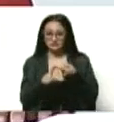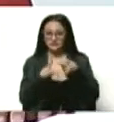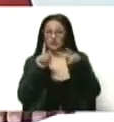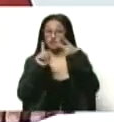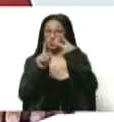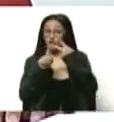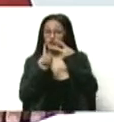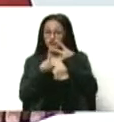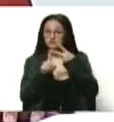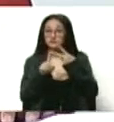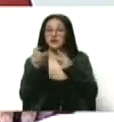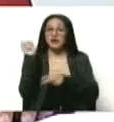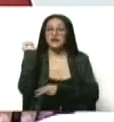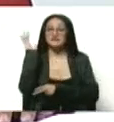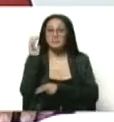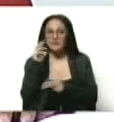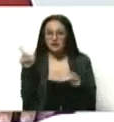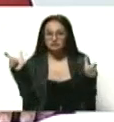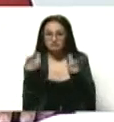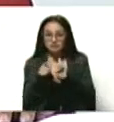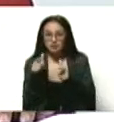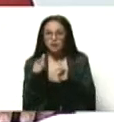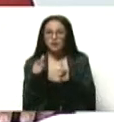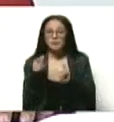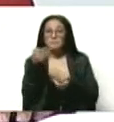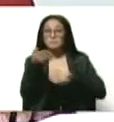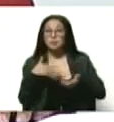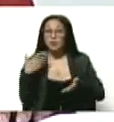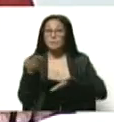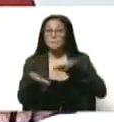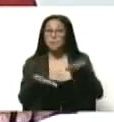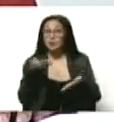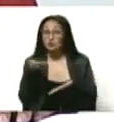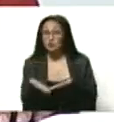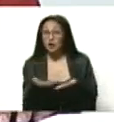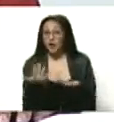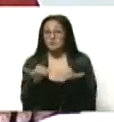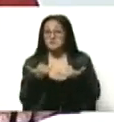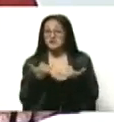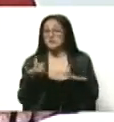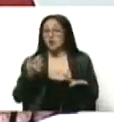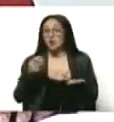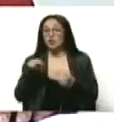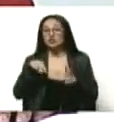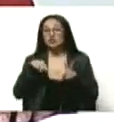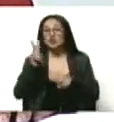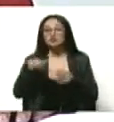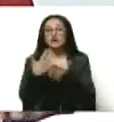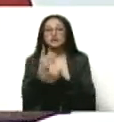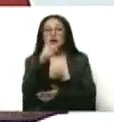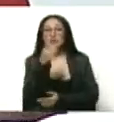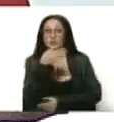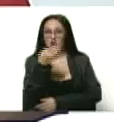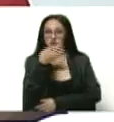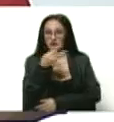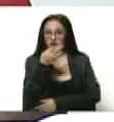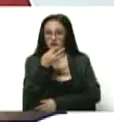inicia la asamblea para la postulación. Los presentes podrán postular a alguien o a sí mismo de 12 a 1 de la